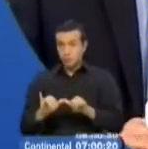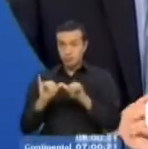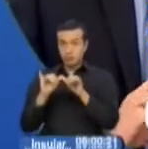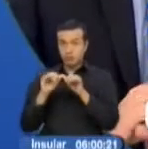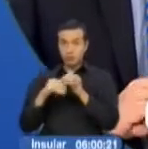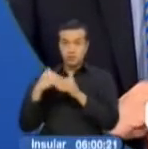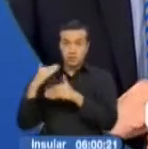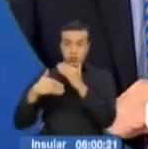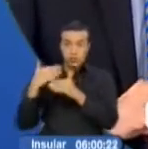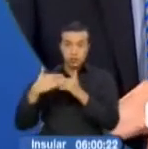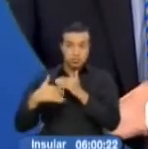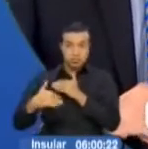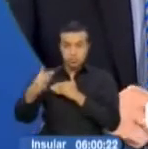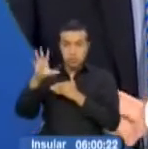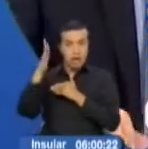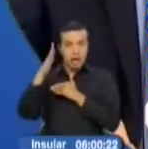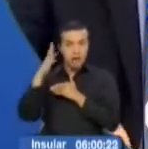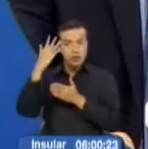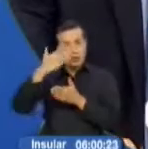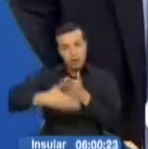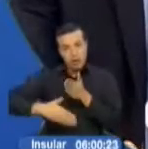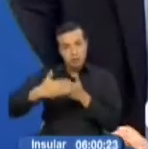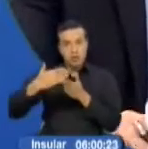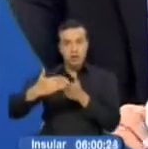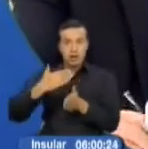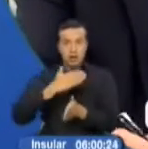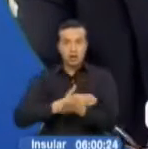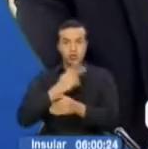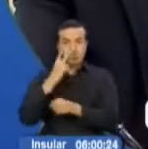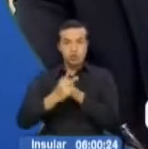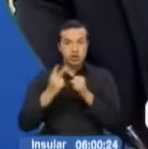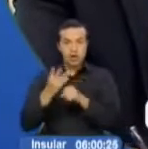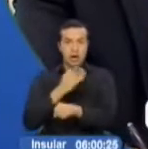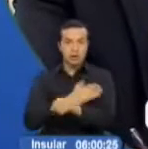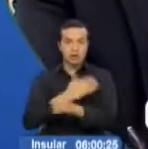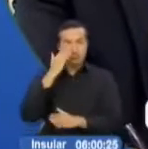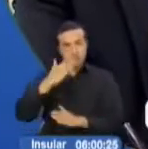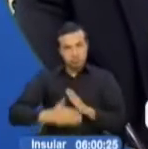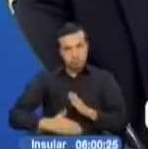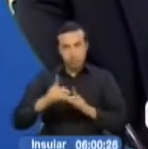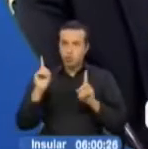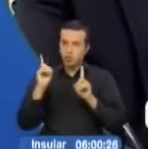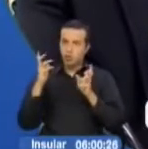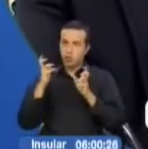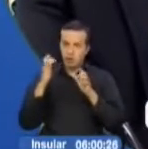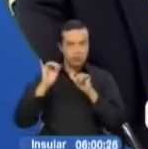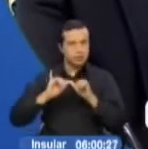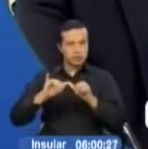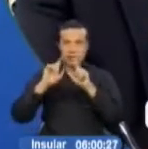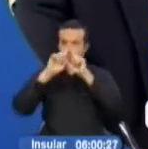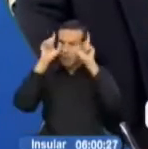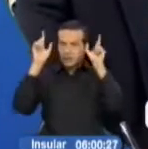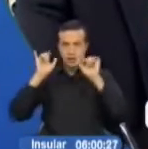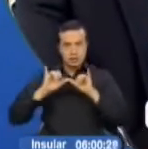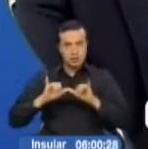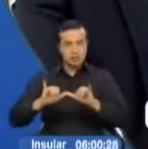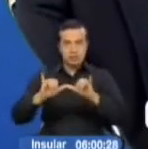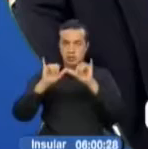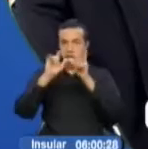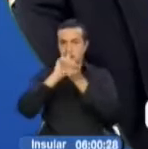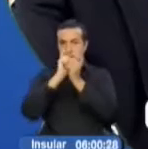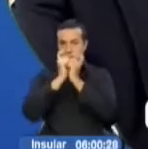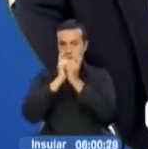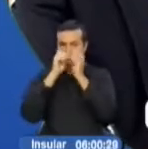perduran en el tiempo. Muchas de ellas terminan antes de los 2 años, y eso es lo que queremos evitar. La política la vamos